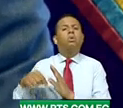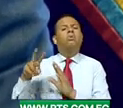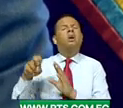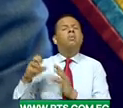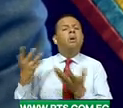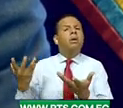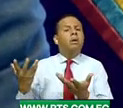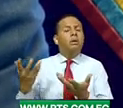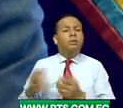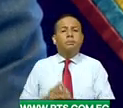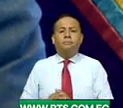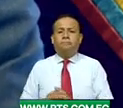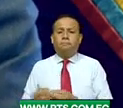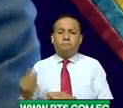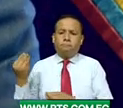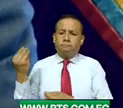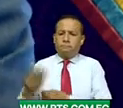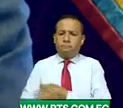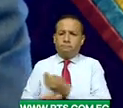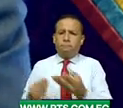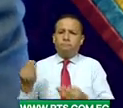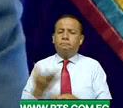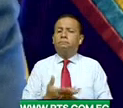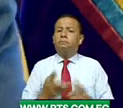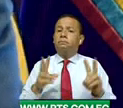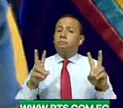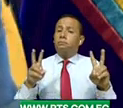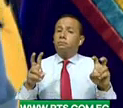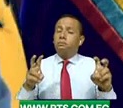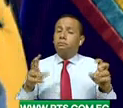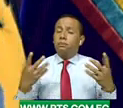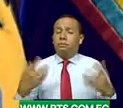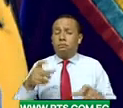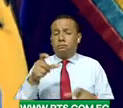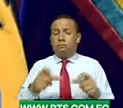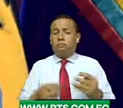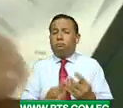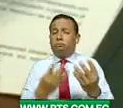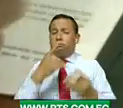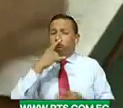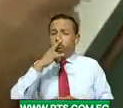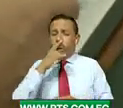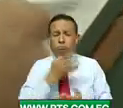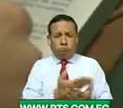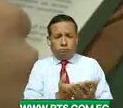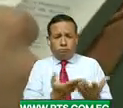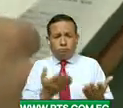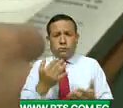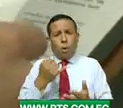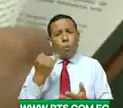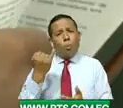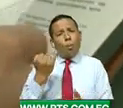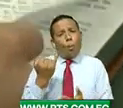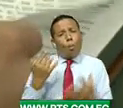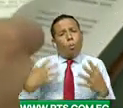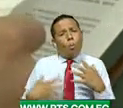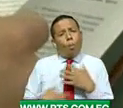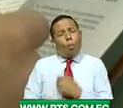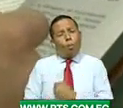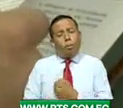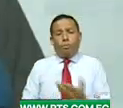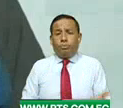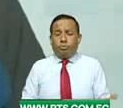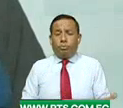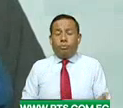plazo: financiar la lucha contra la desnutrición crónica infantil. Las primeras reacciones se generan desde el